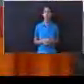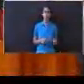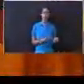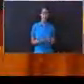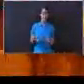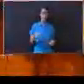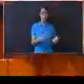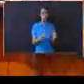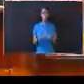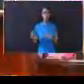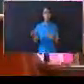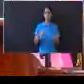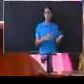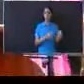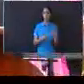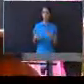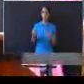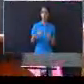¡Aleluya! ¡Aleluya!